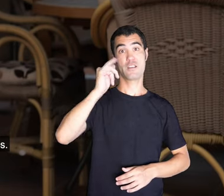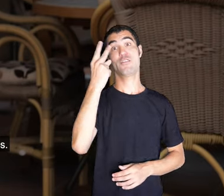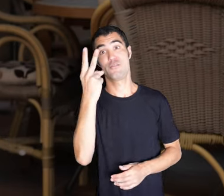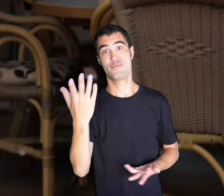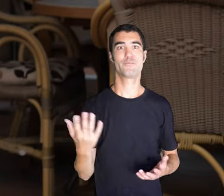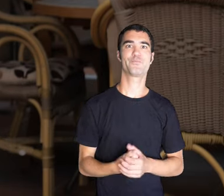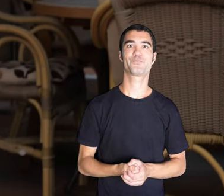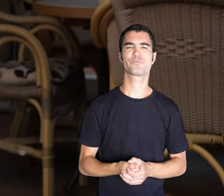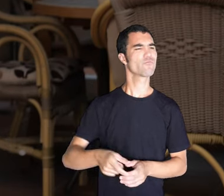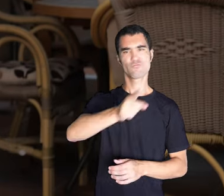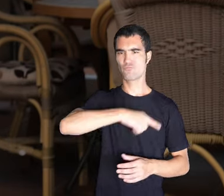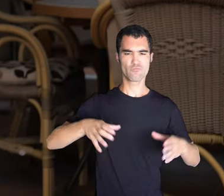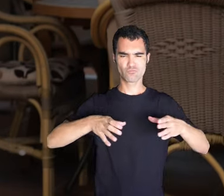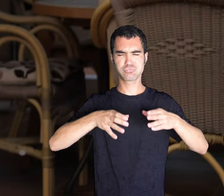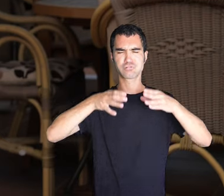está, hemos ido